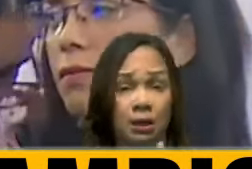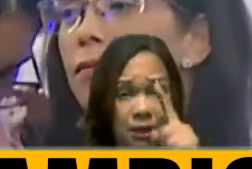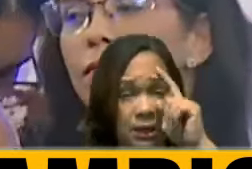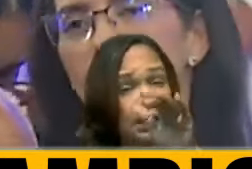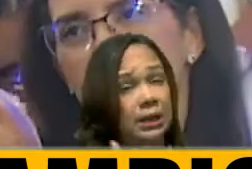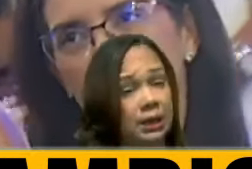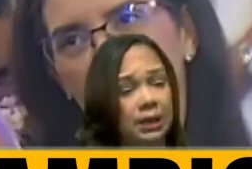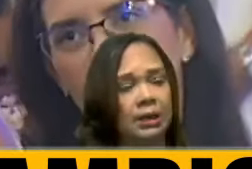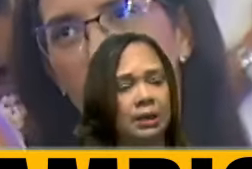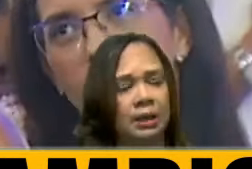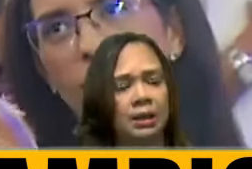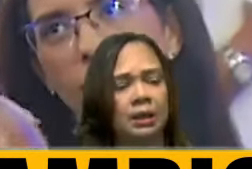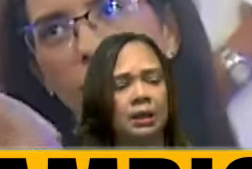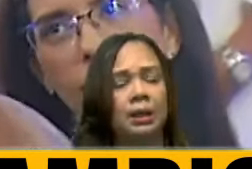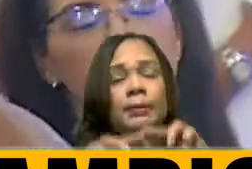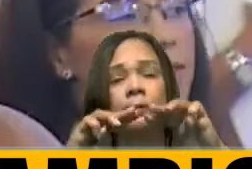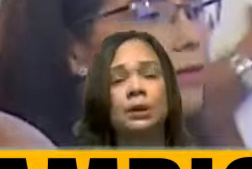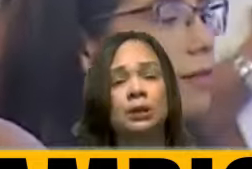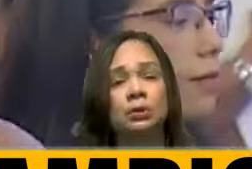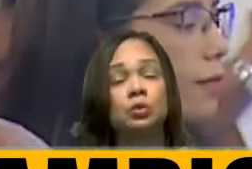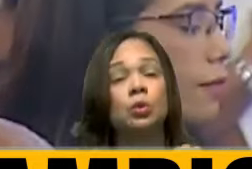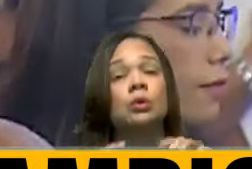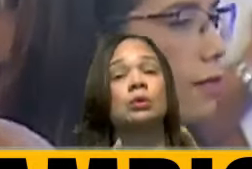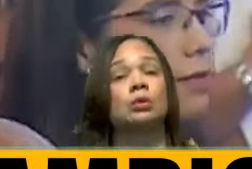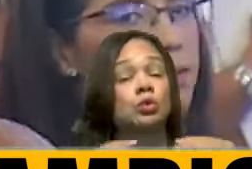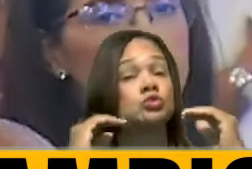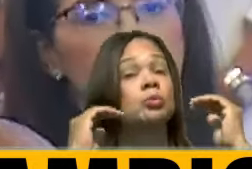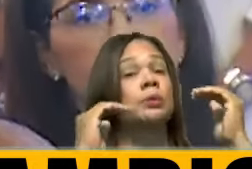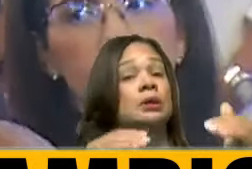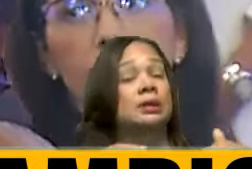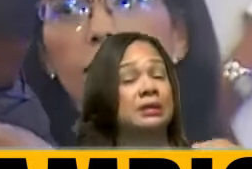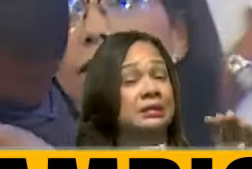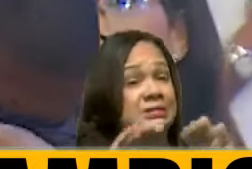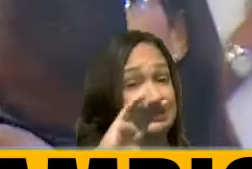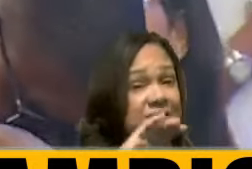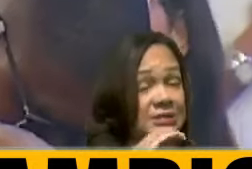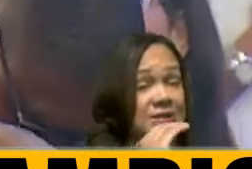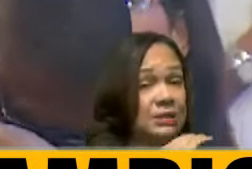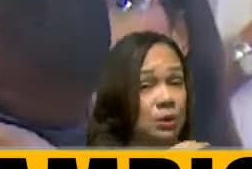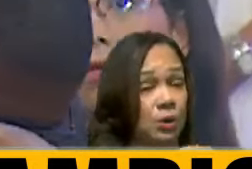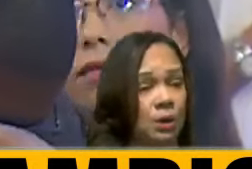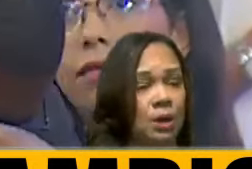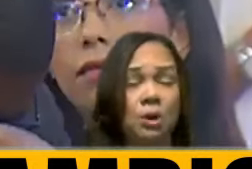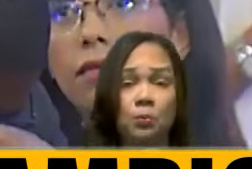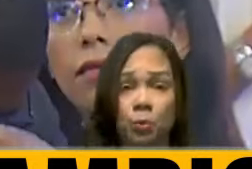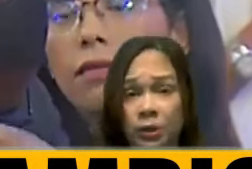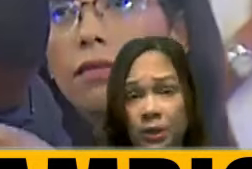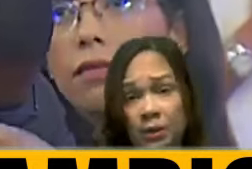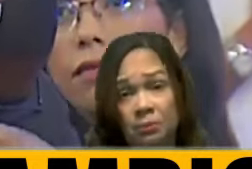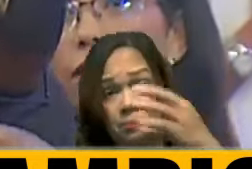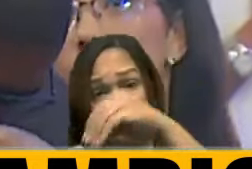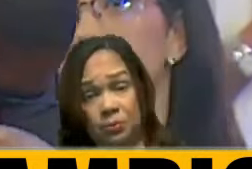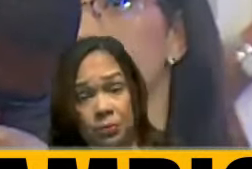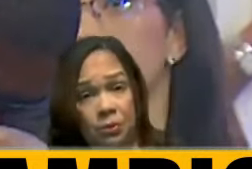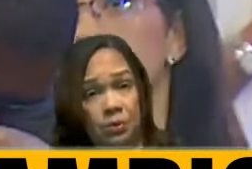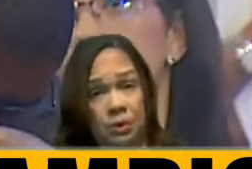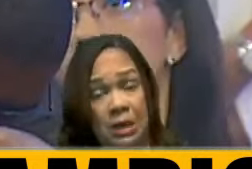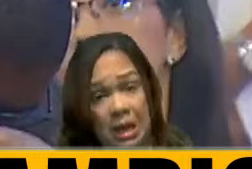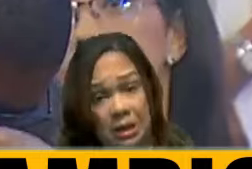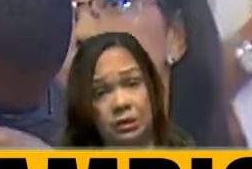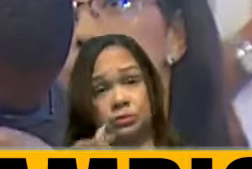cree que el Ministerio de educación superior ciencia y tecnología puede pasar al